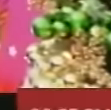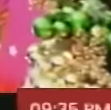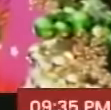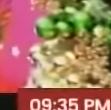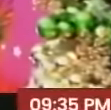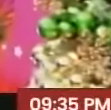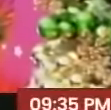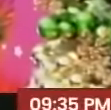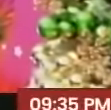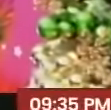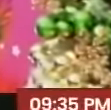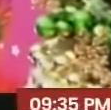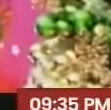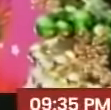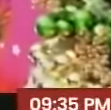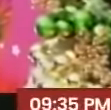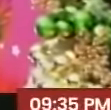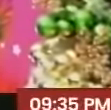y punto.